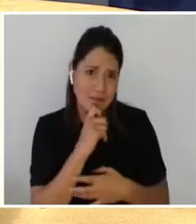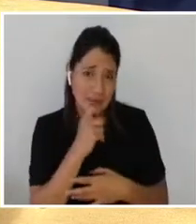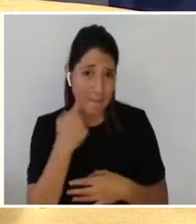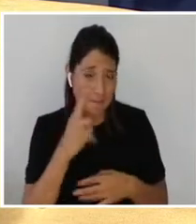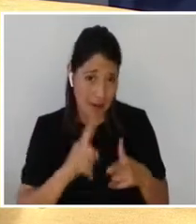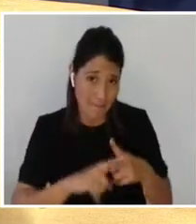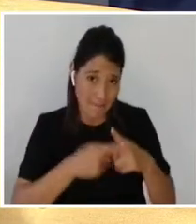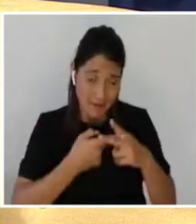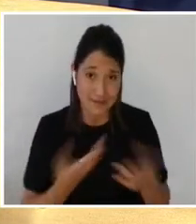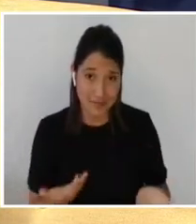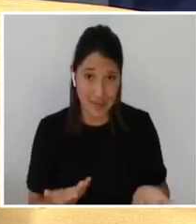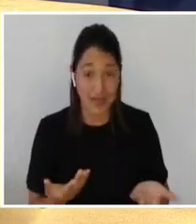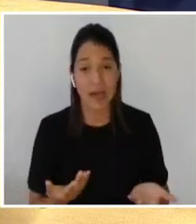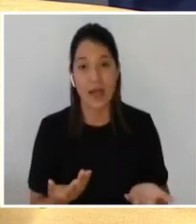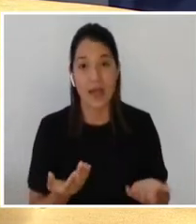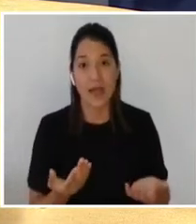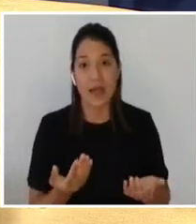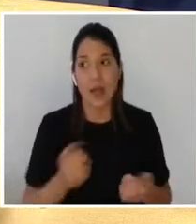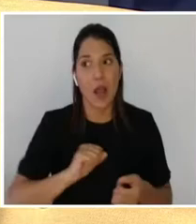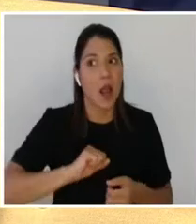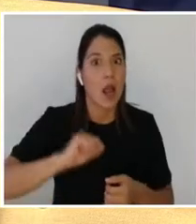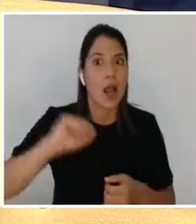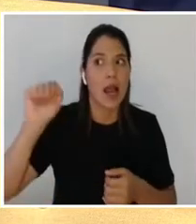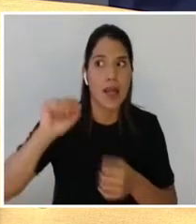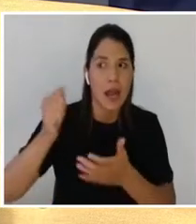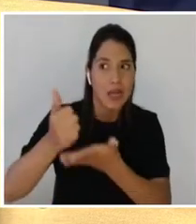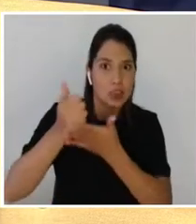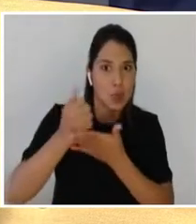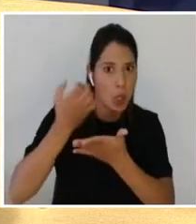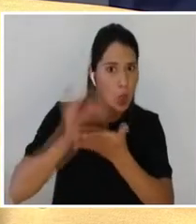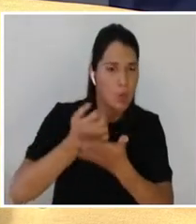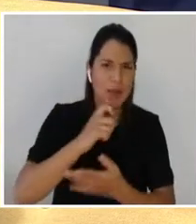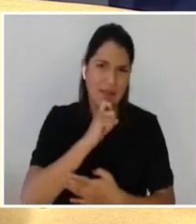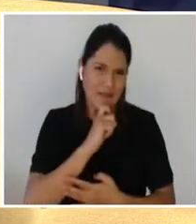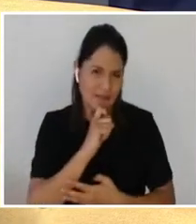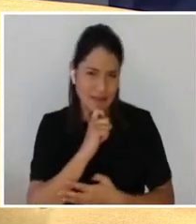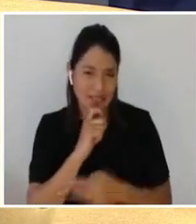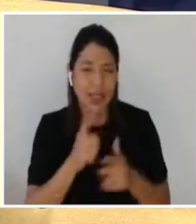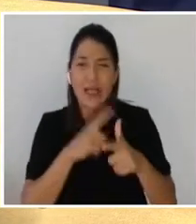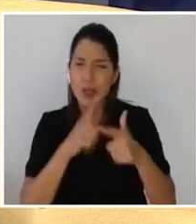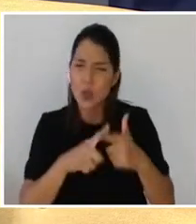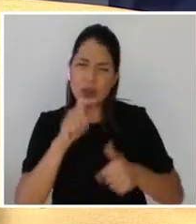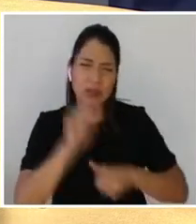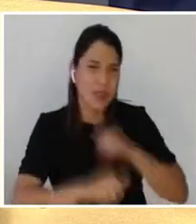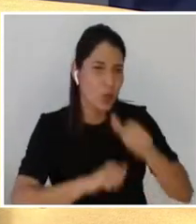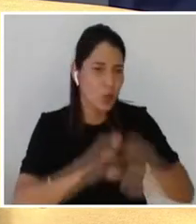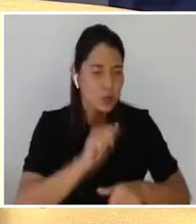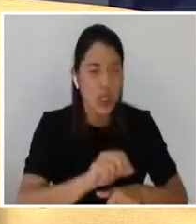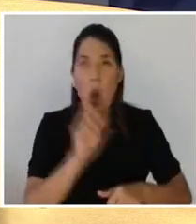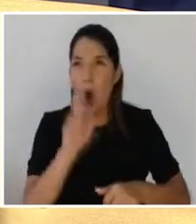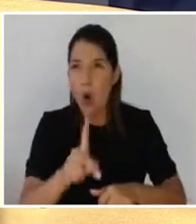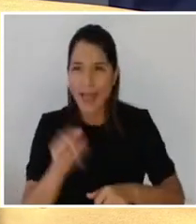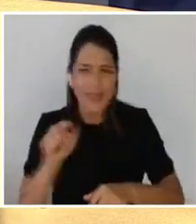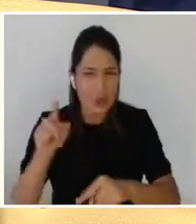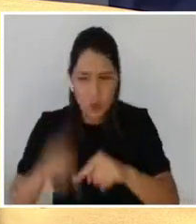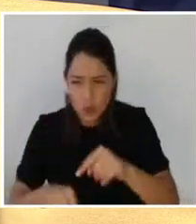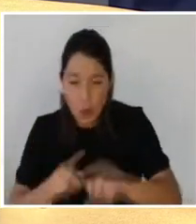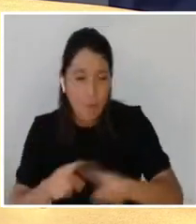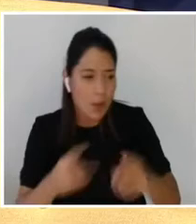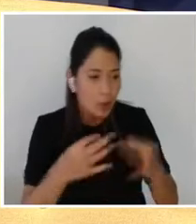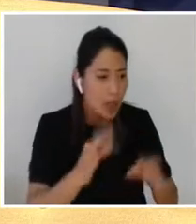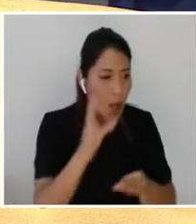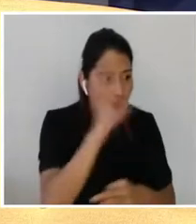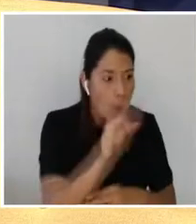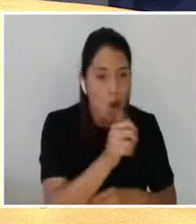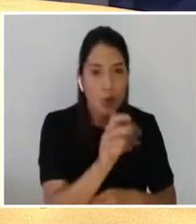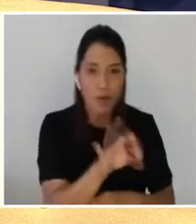Obtenerlo a la primera es muy difícil. Entonces, luchar, no, ok, no se puede así, pero voy a hacerlo de otra forma. Y si